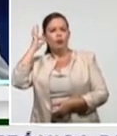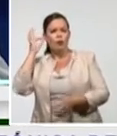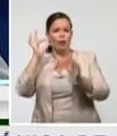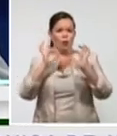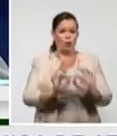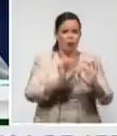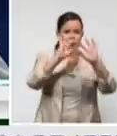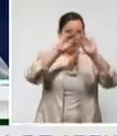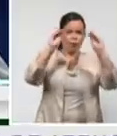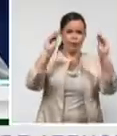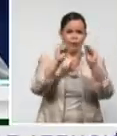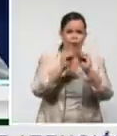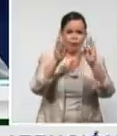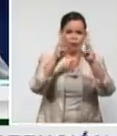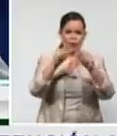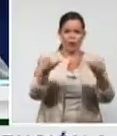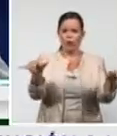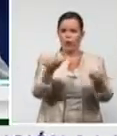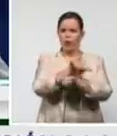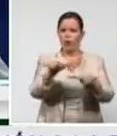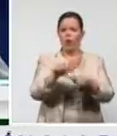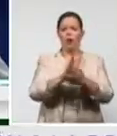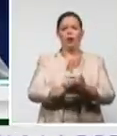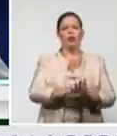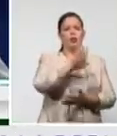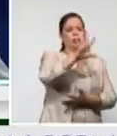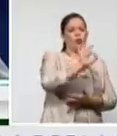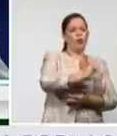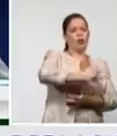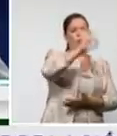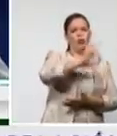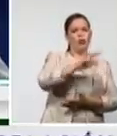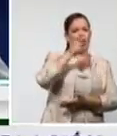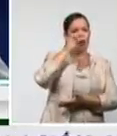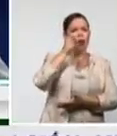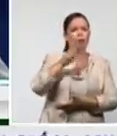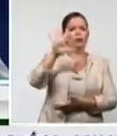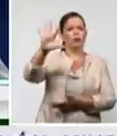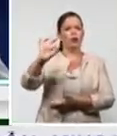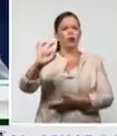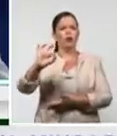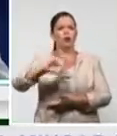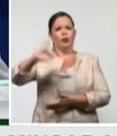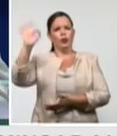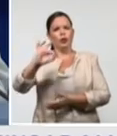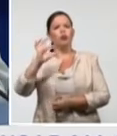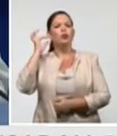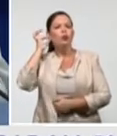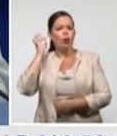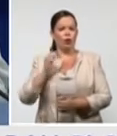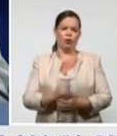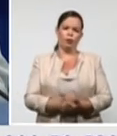el comportamiento, 50 y 50% en